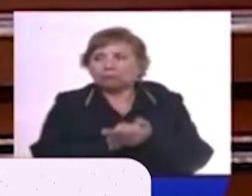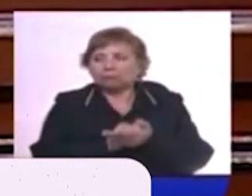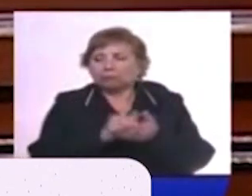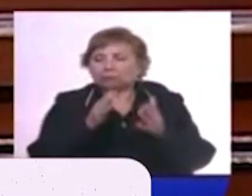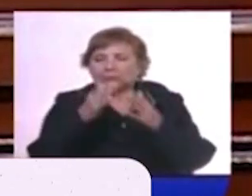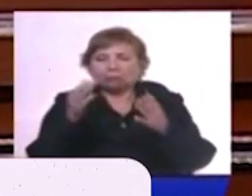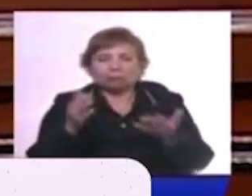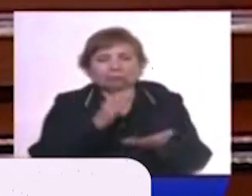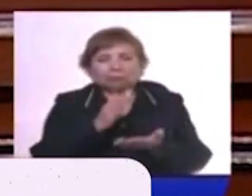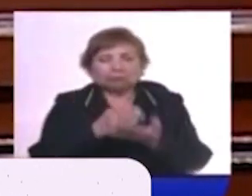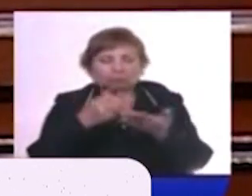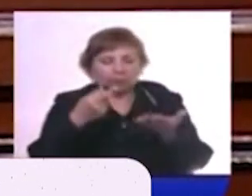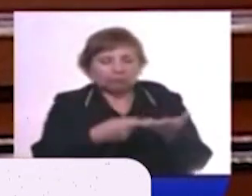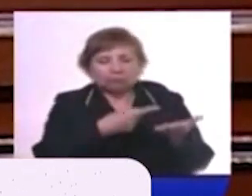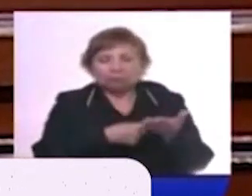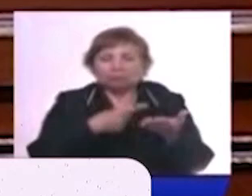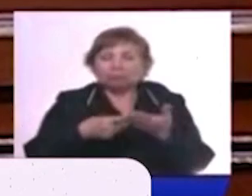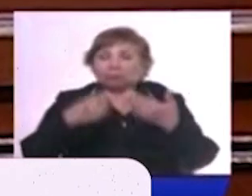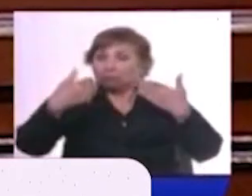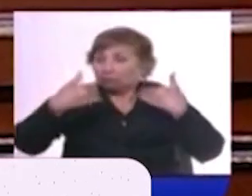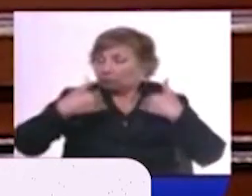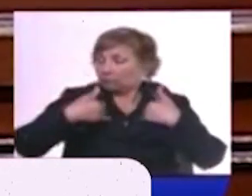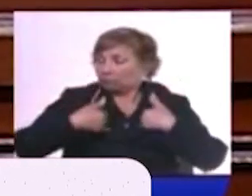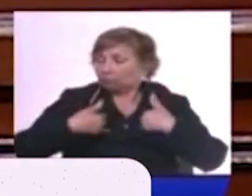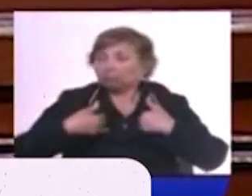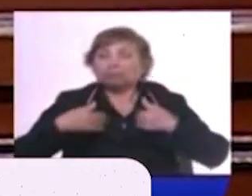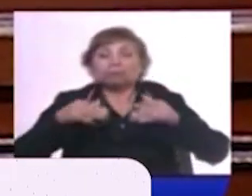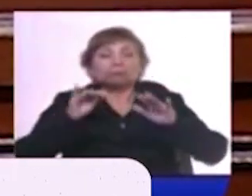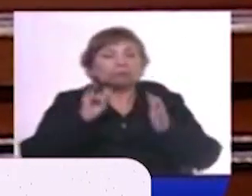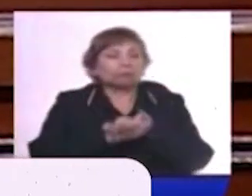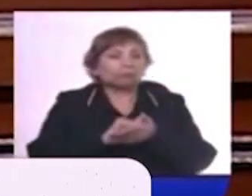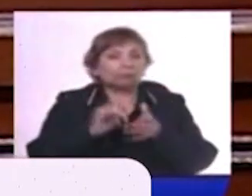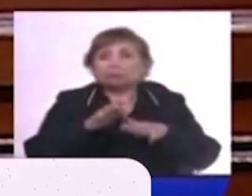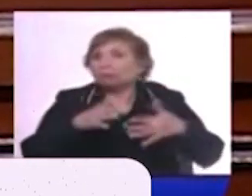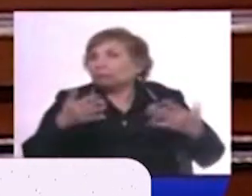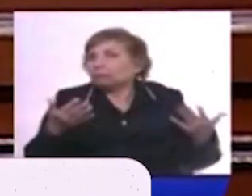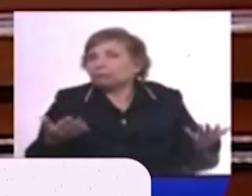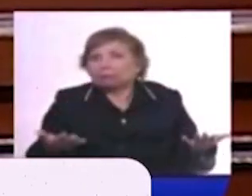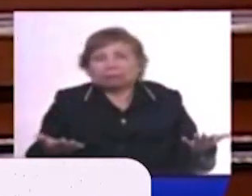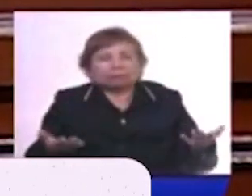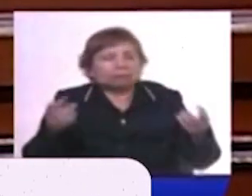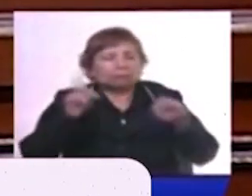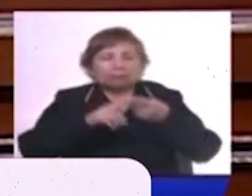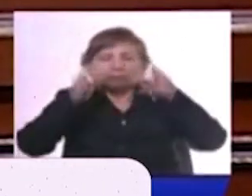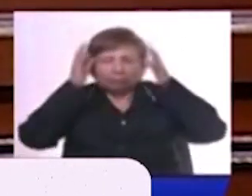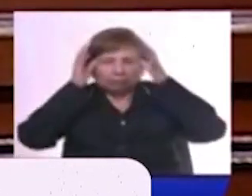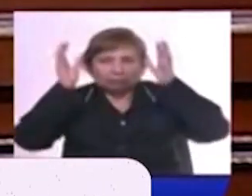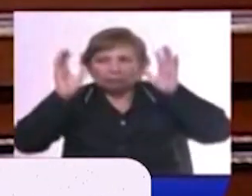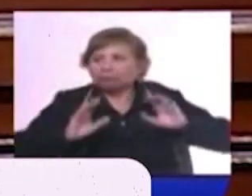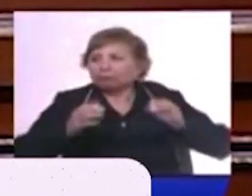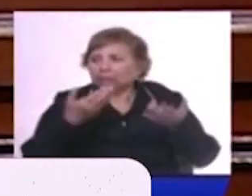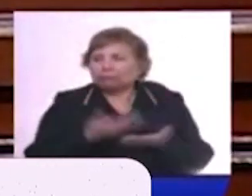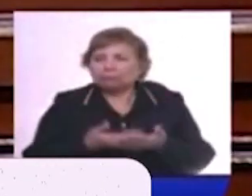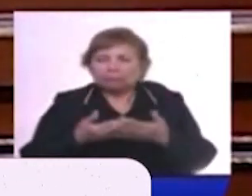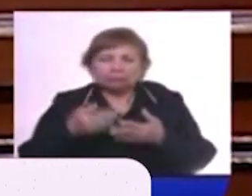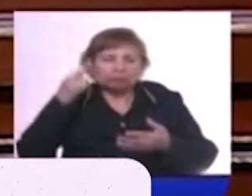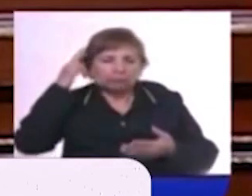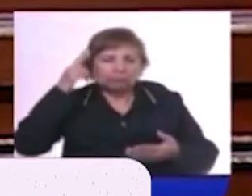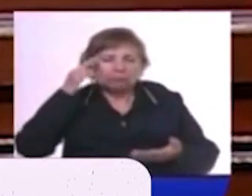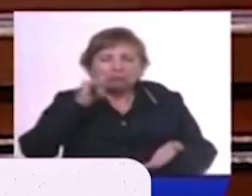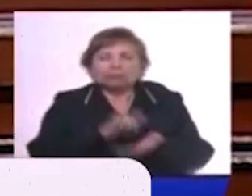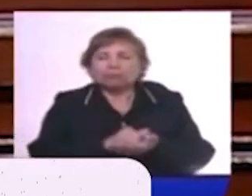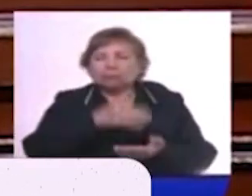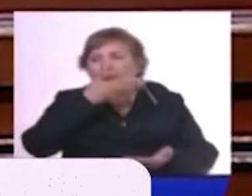Quito iba a alcanzar los votos suficientes y dijo que esperaba que sí. Entonces vamos a ver, Karina, qué es lo que sucede finalmente en